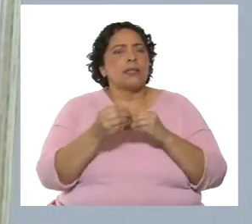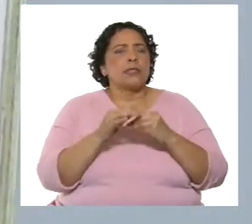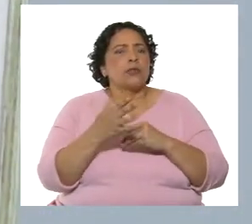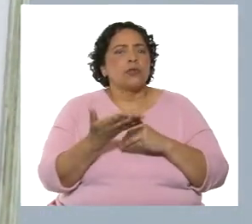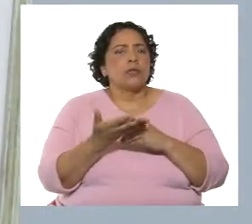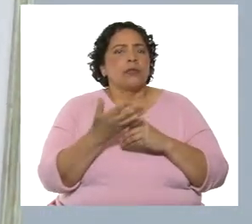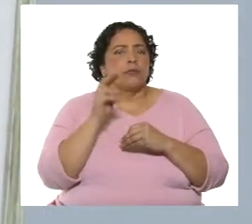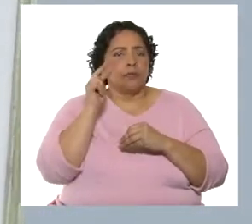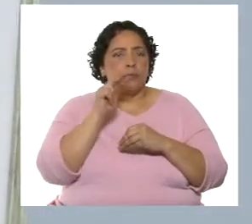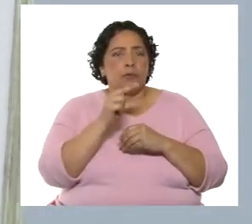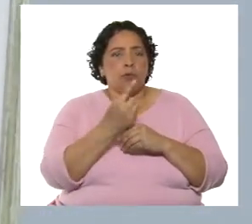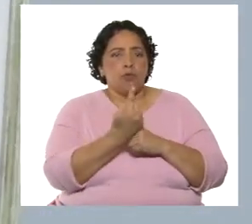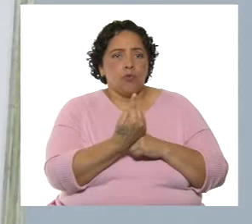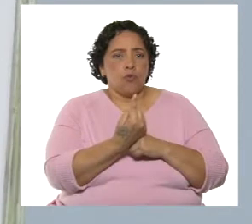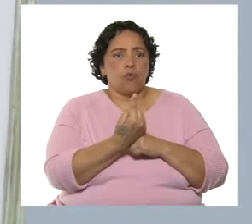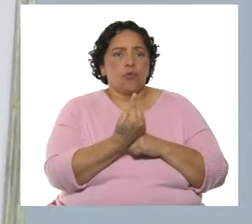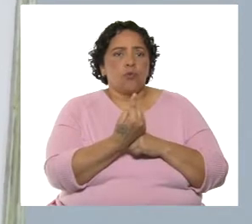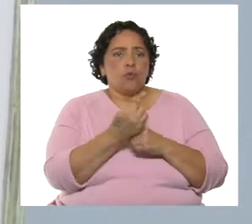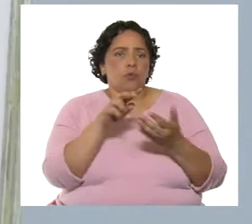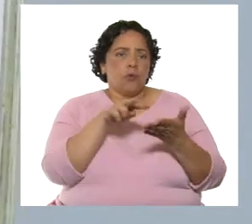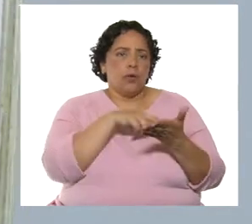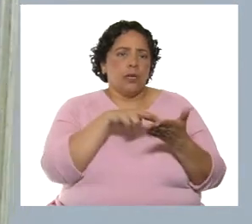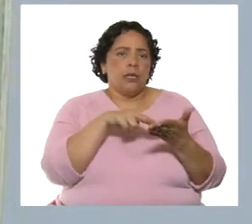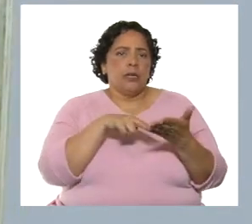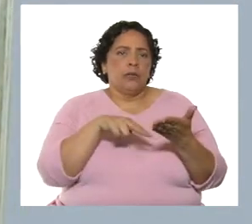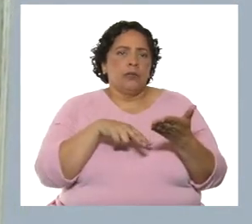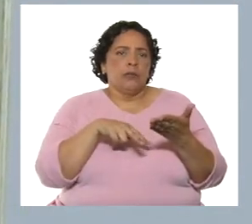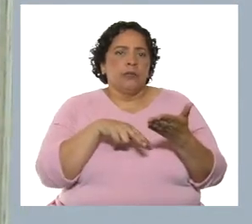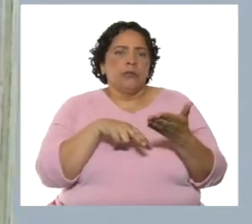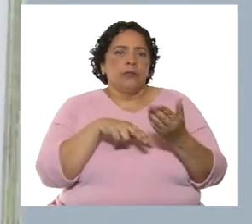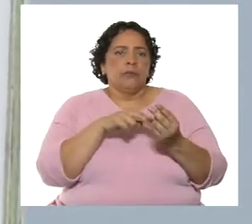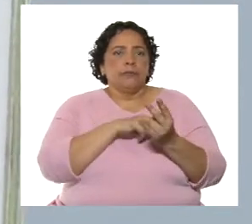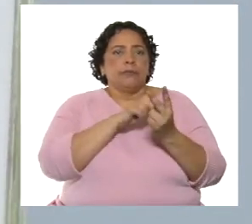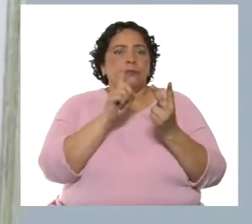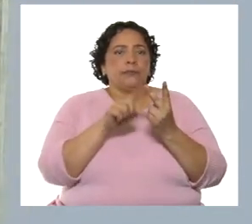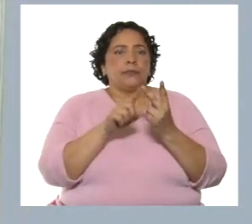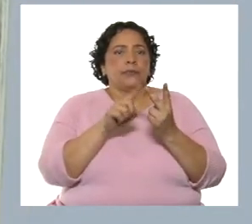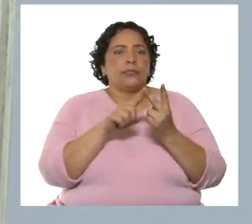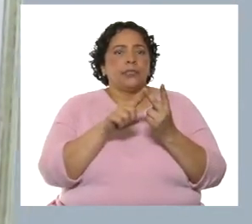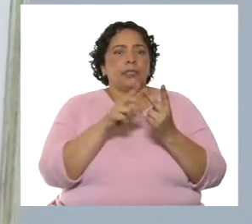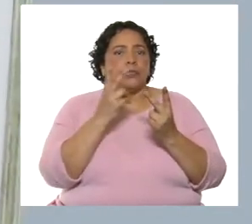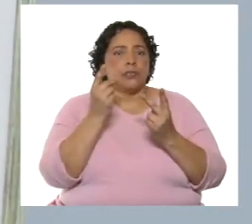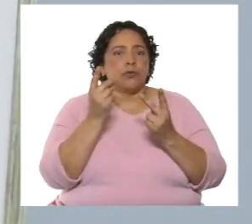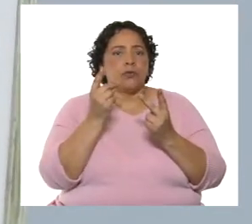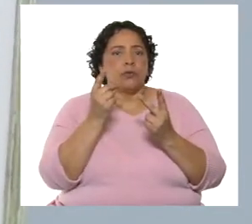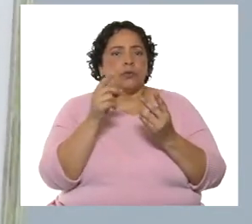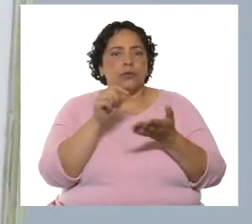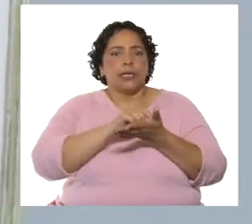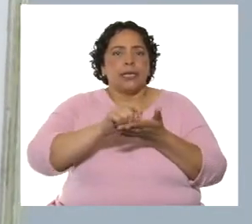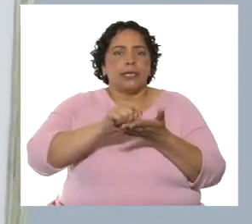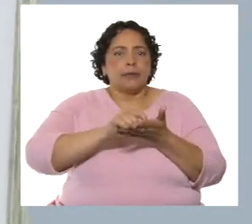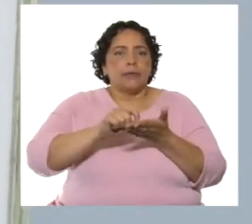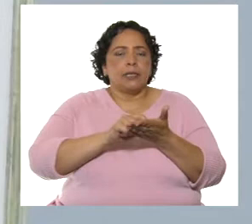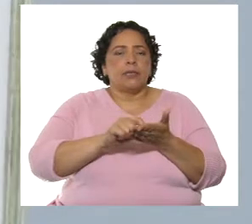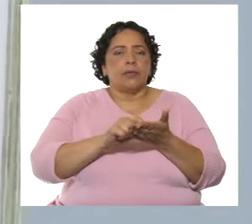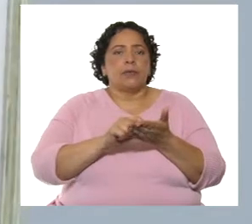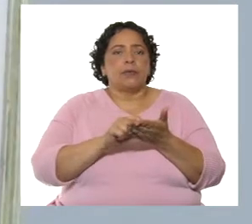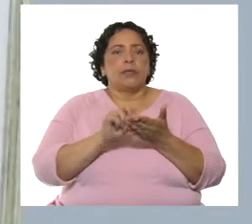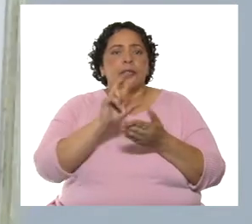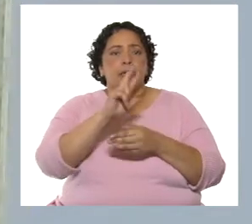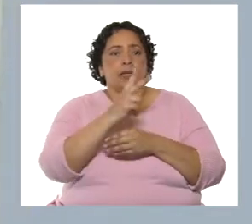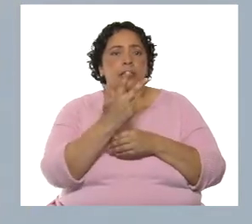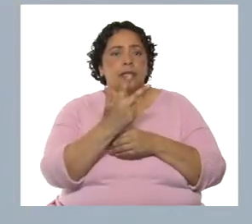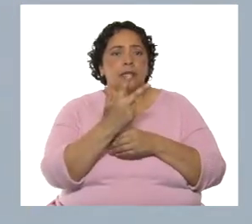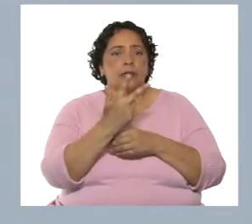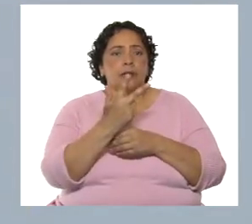niños? Podemos ver que este niño está leyendo. Este niño está escribiendo. Tenemos